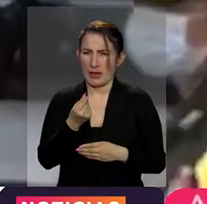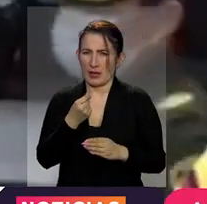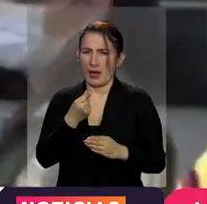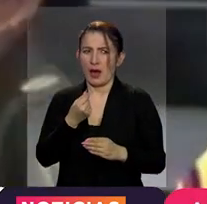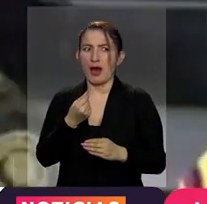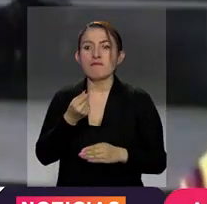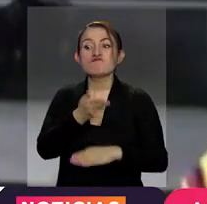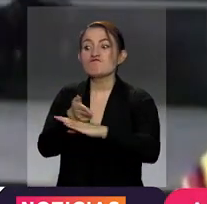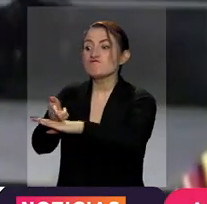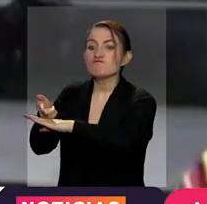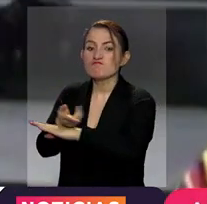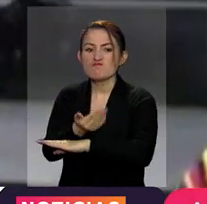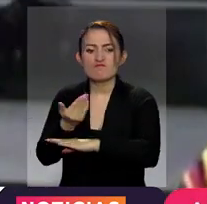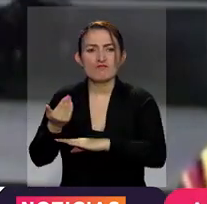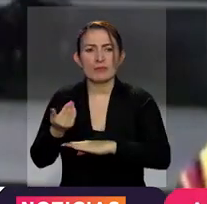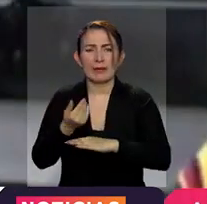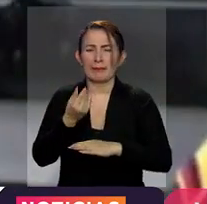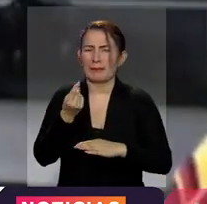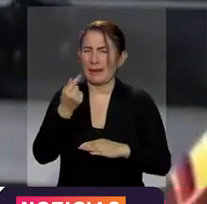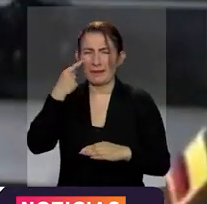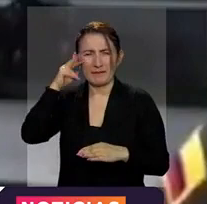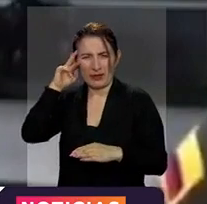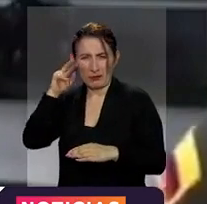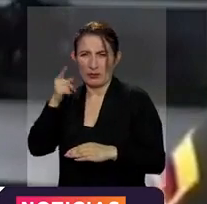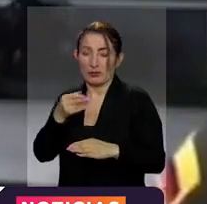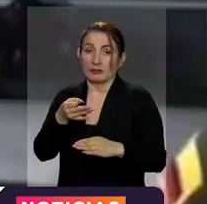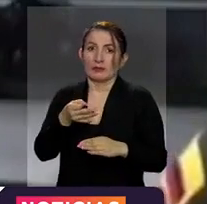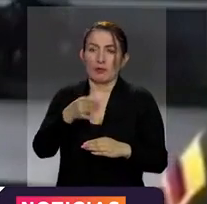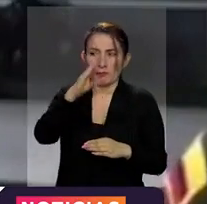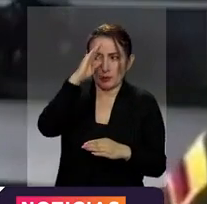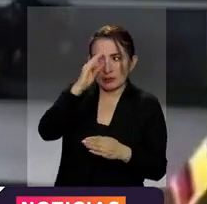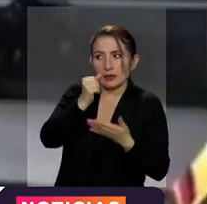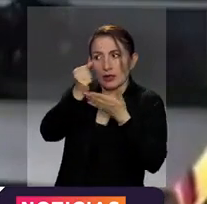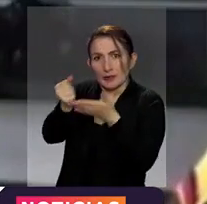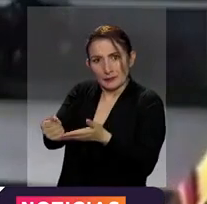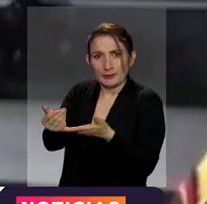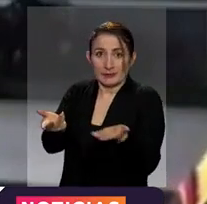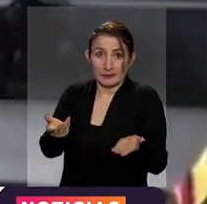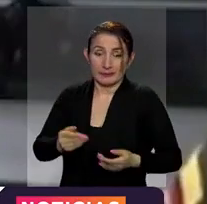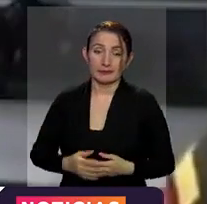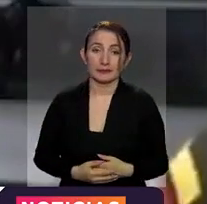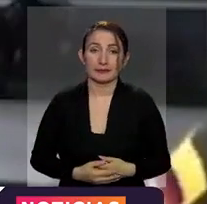intimidación con armas de fuego a los habitantes que están en el sector.